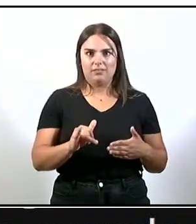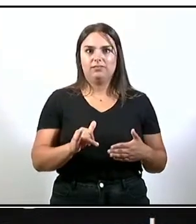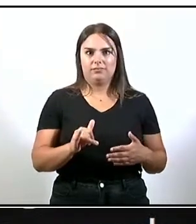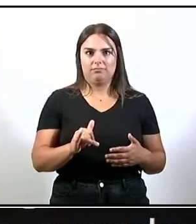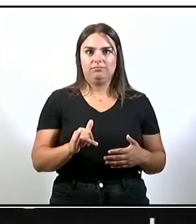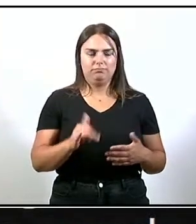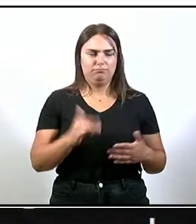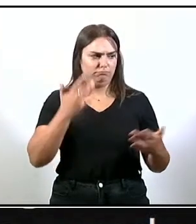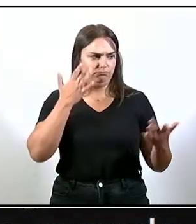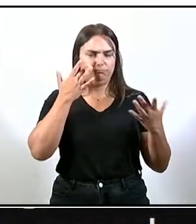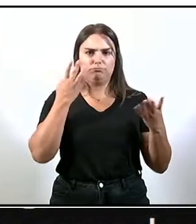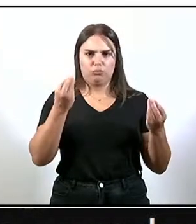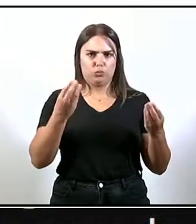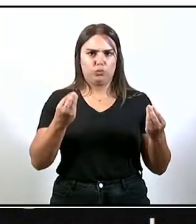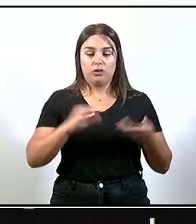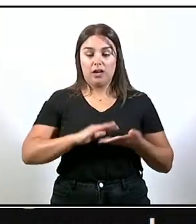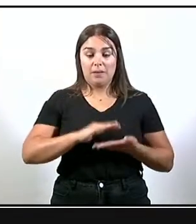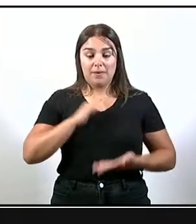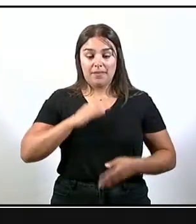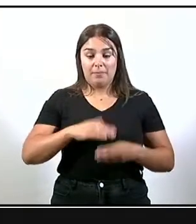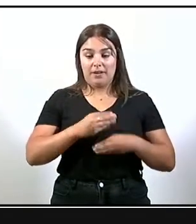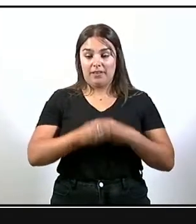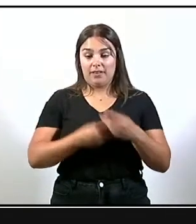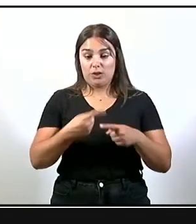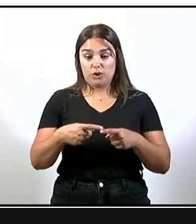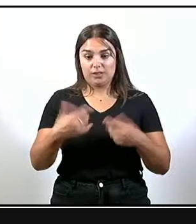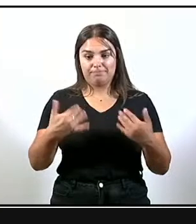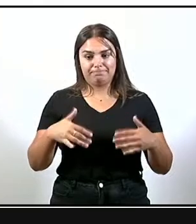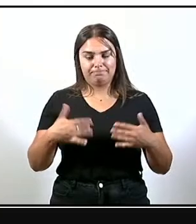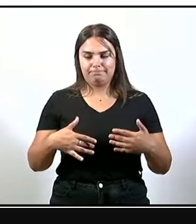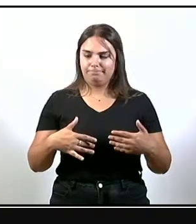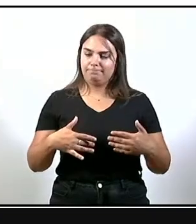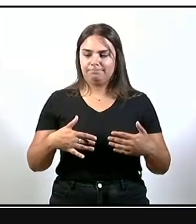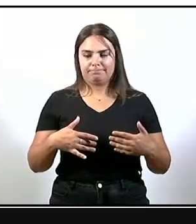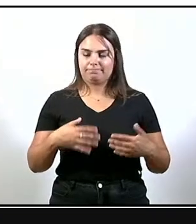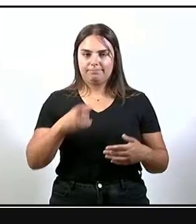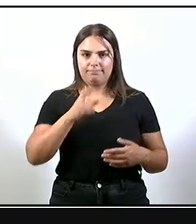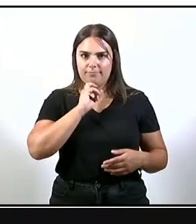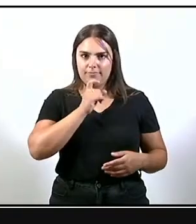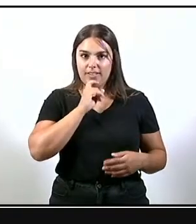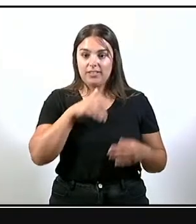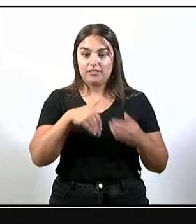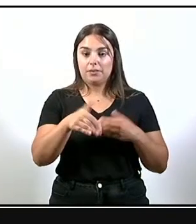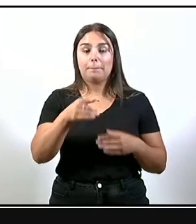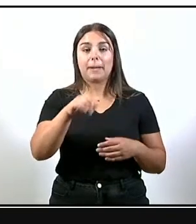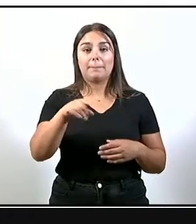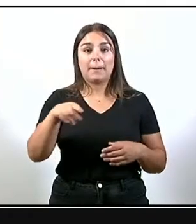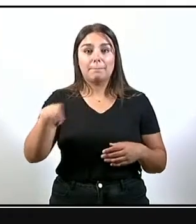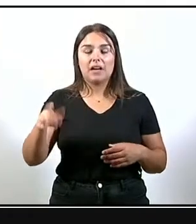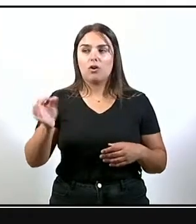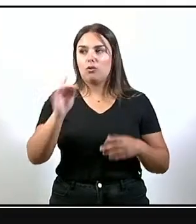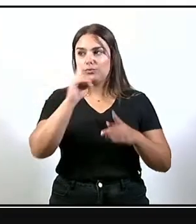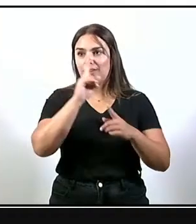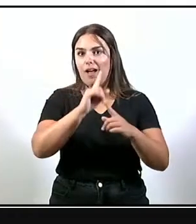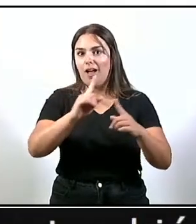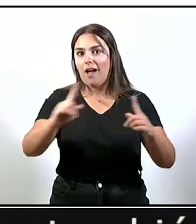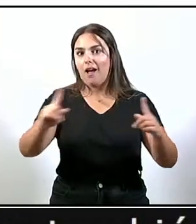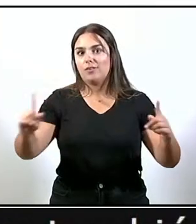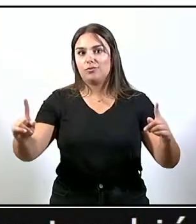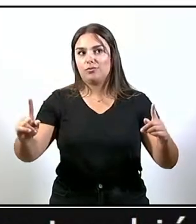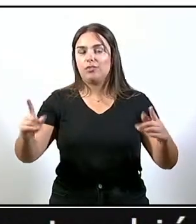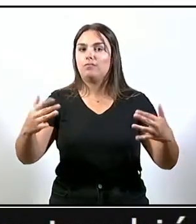muy significativa, la capacidad de poder hacer cosas también en unos meses y en un año próximo que es